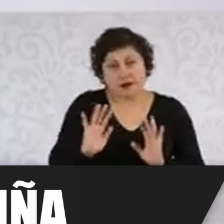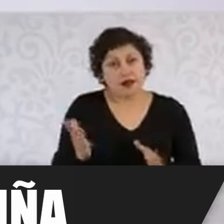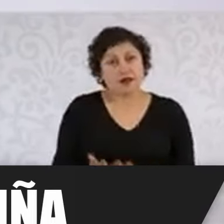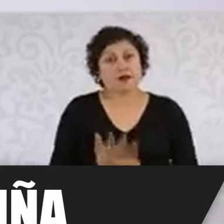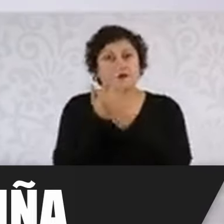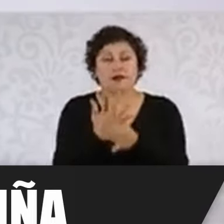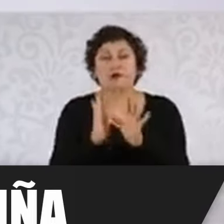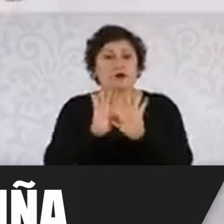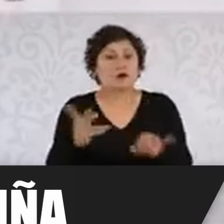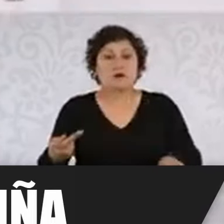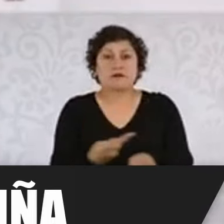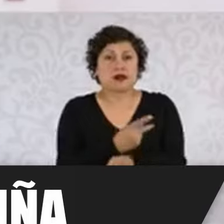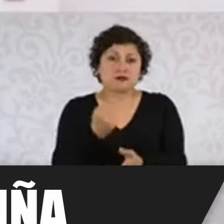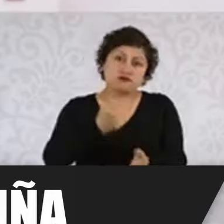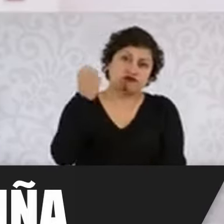vámonos a lo que sigue,